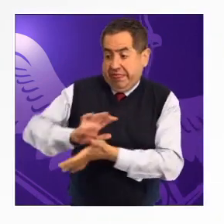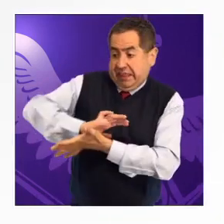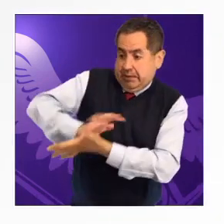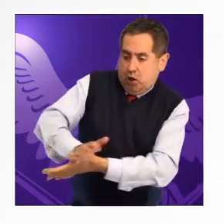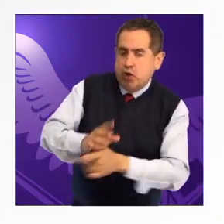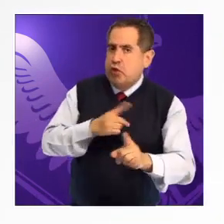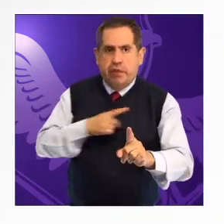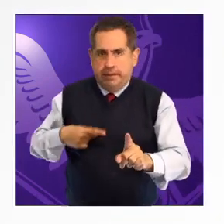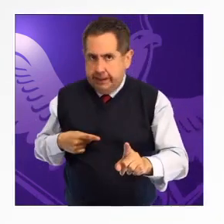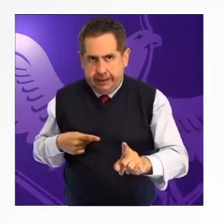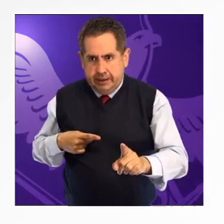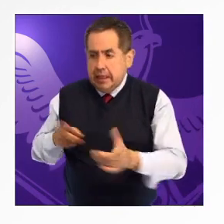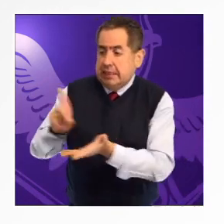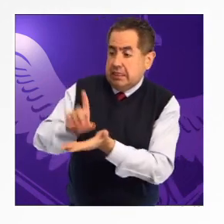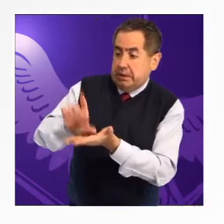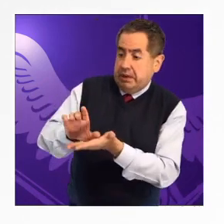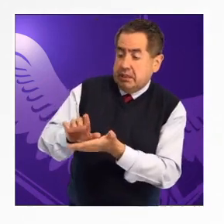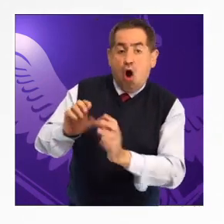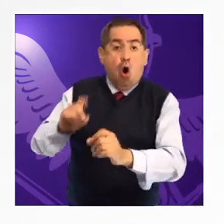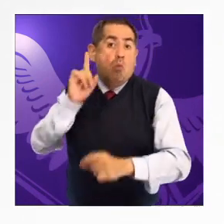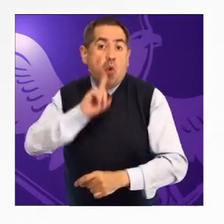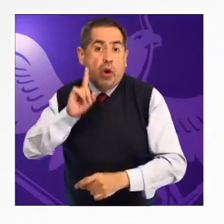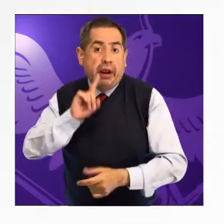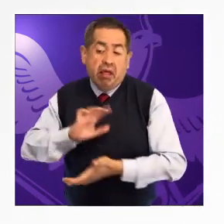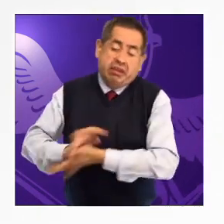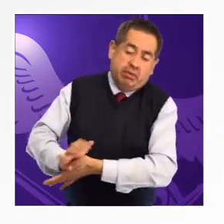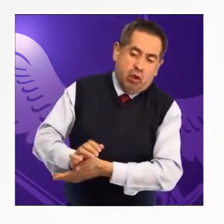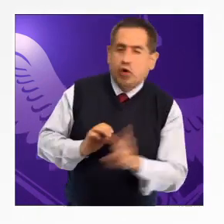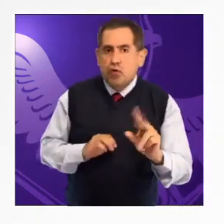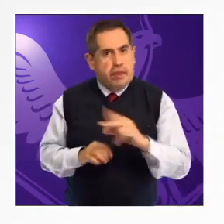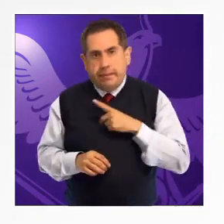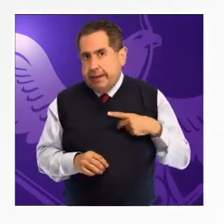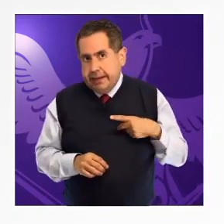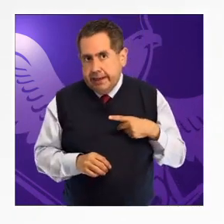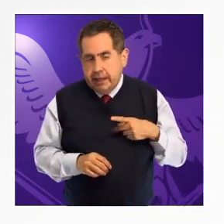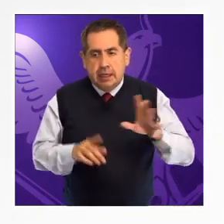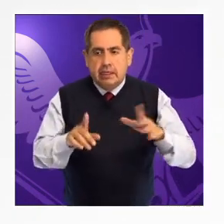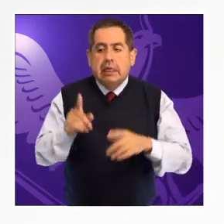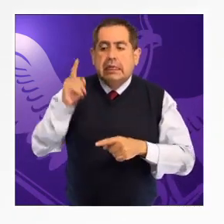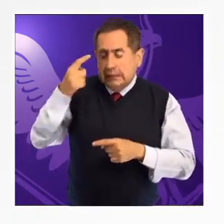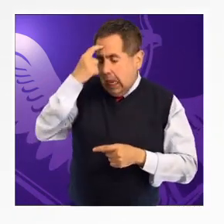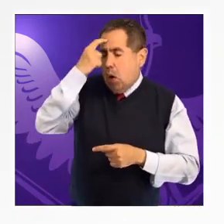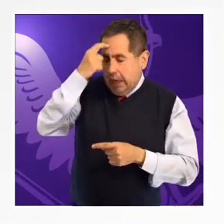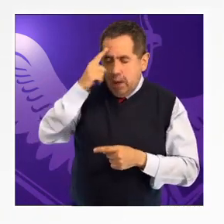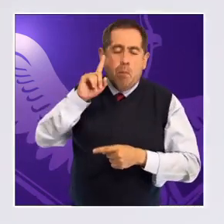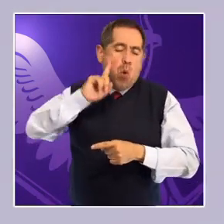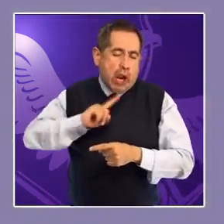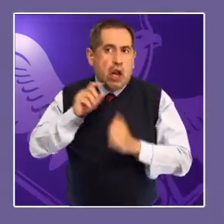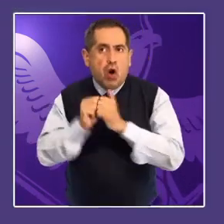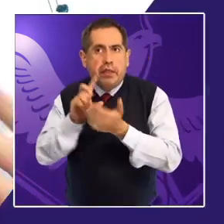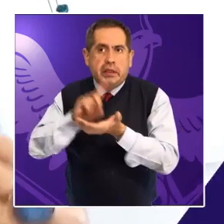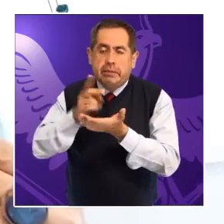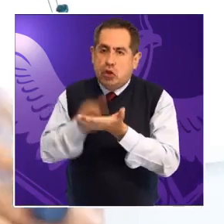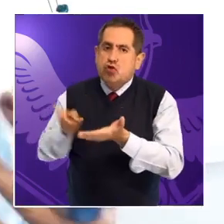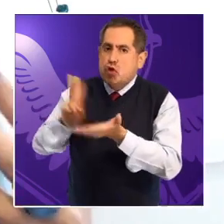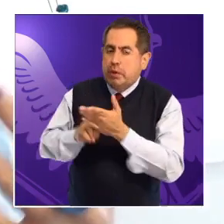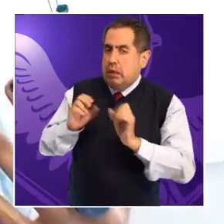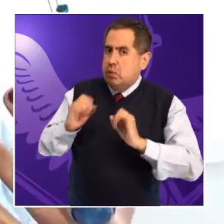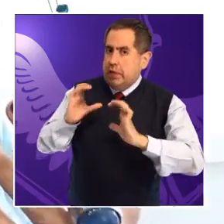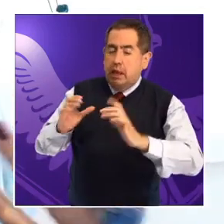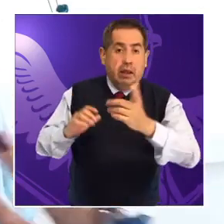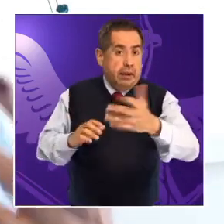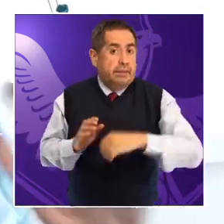discapacidad o el género, ¿no? Y tener en cuenta las intersecciones, además, que se pudieran dar. No debemos olvidar que de la intersección